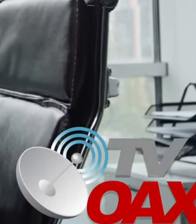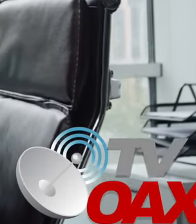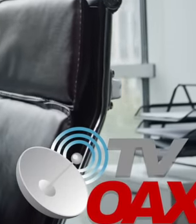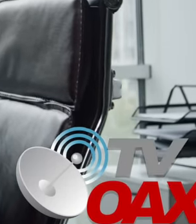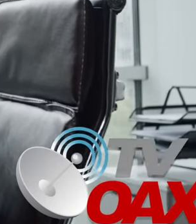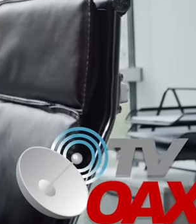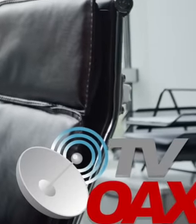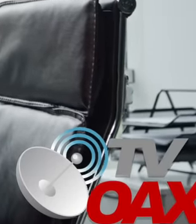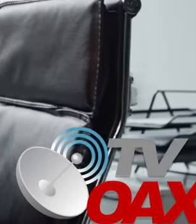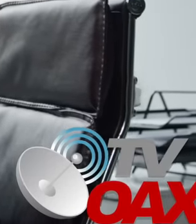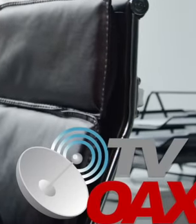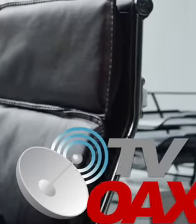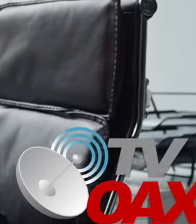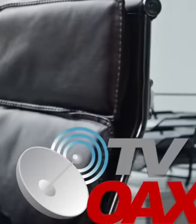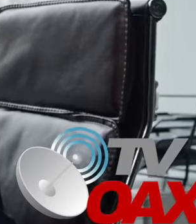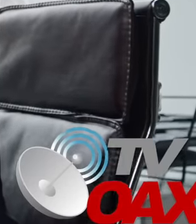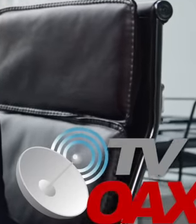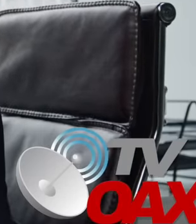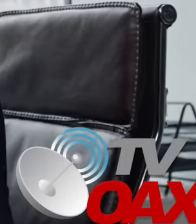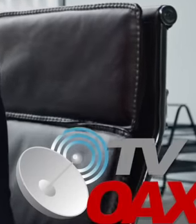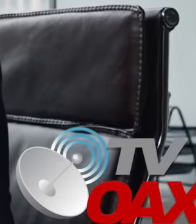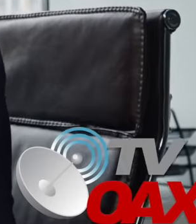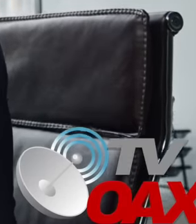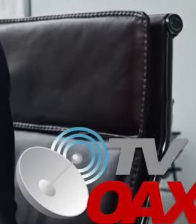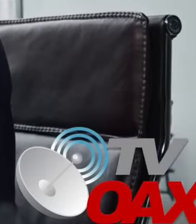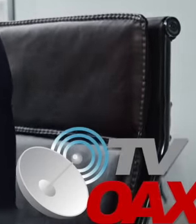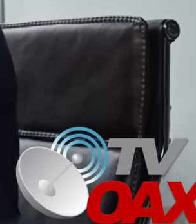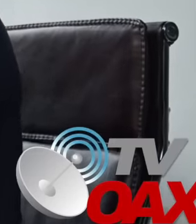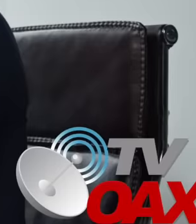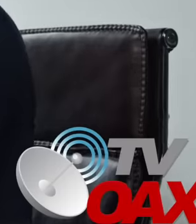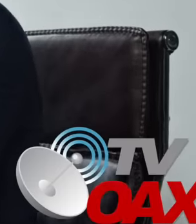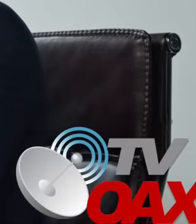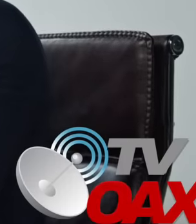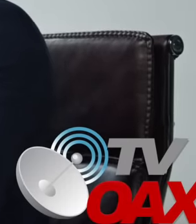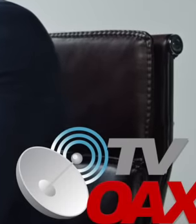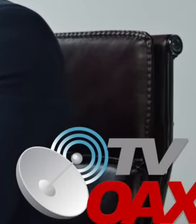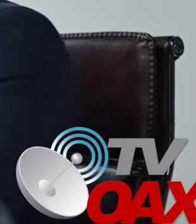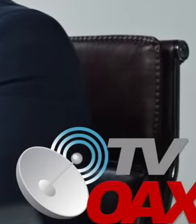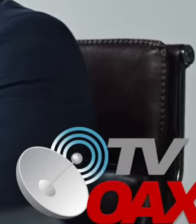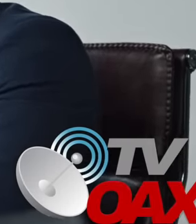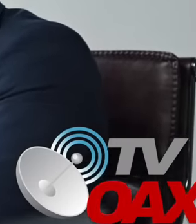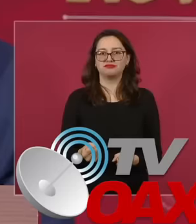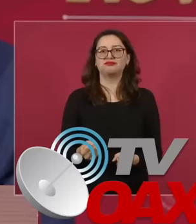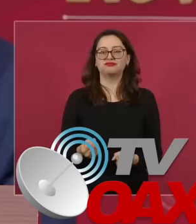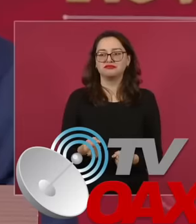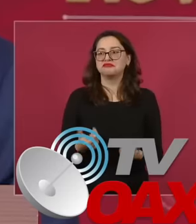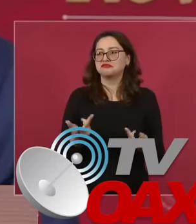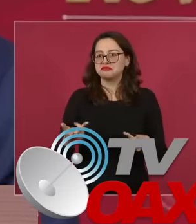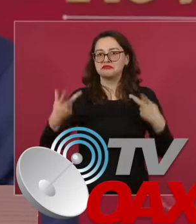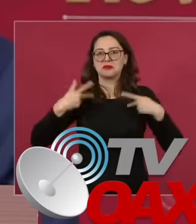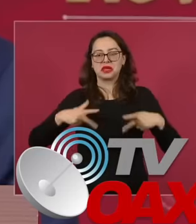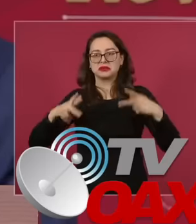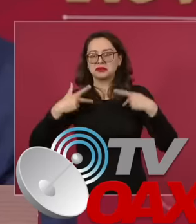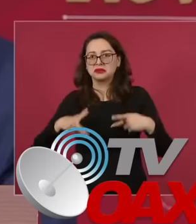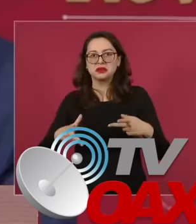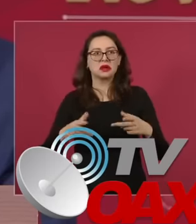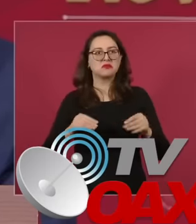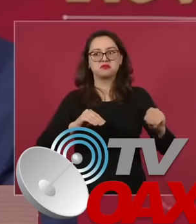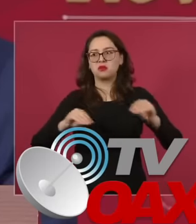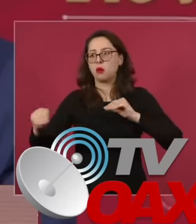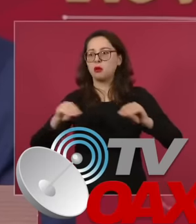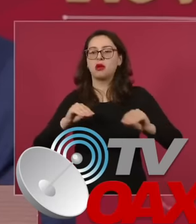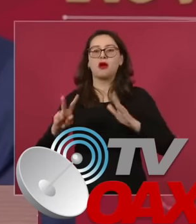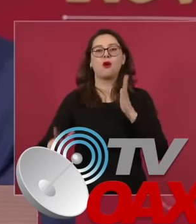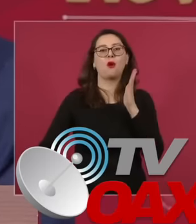vías férreas en México, donde actualmente transitan trenes de carga, pero el presidente Andrés Manuel López Obrador